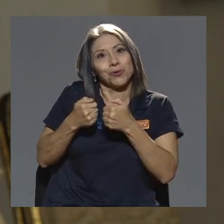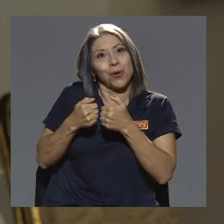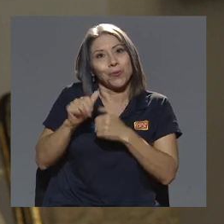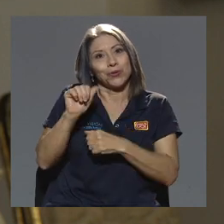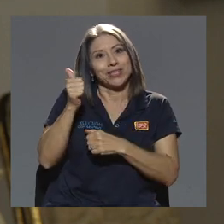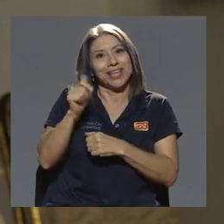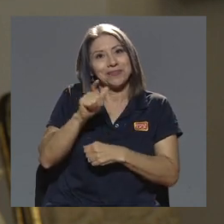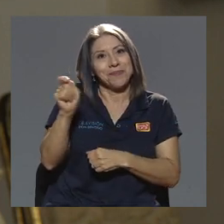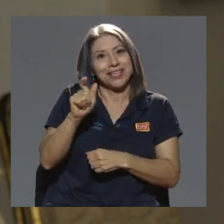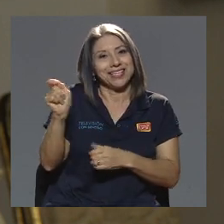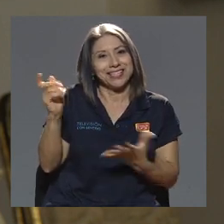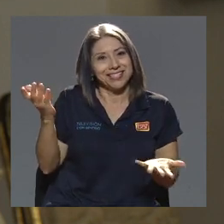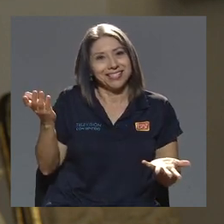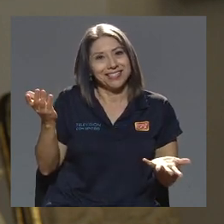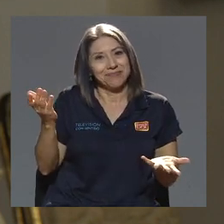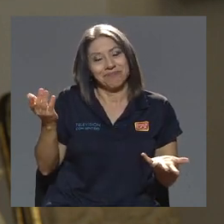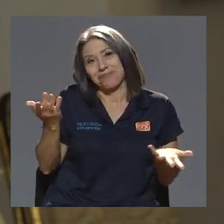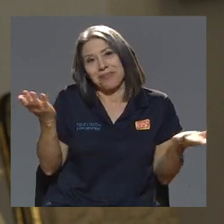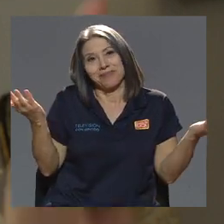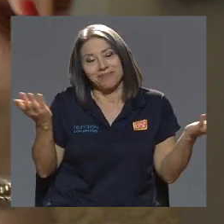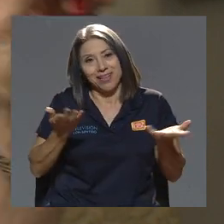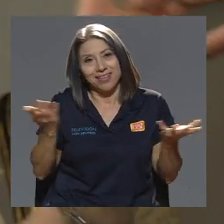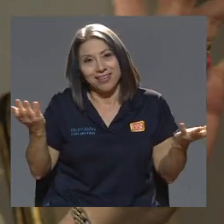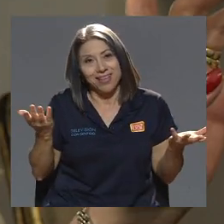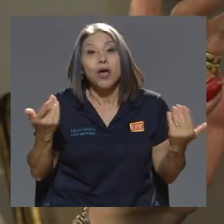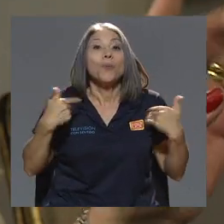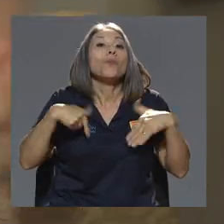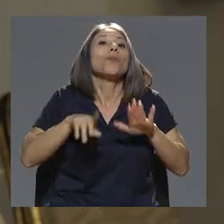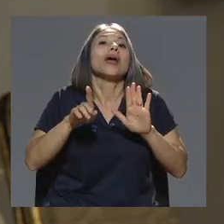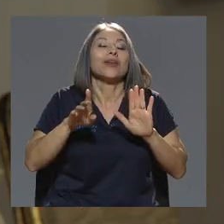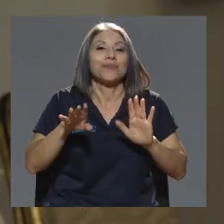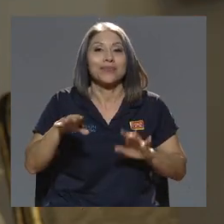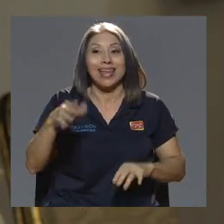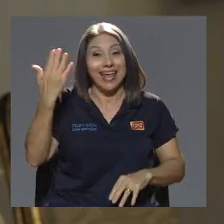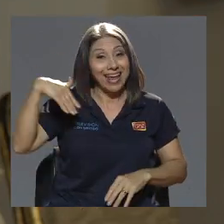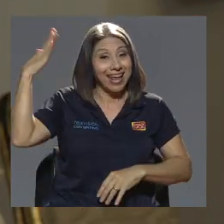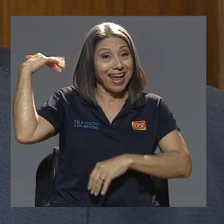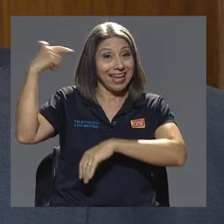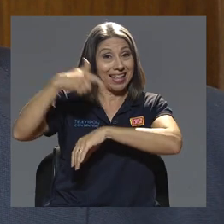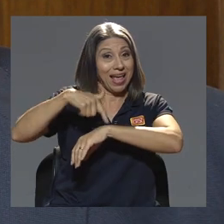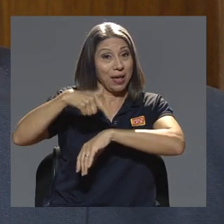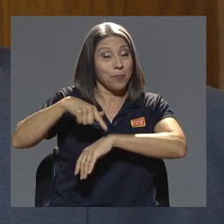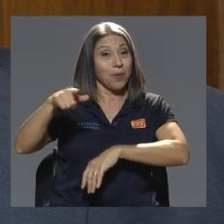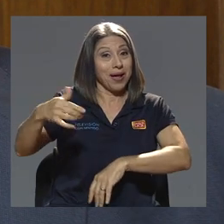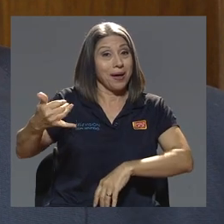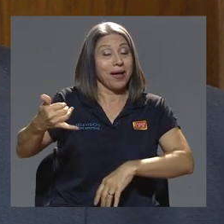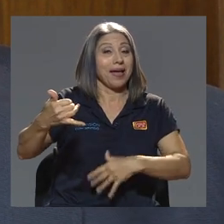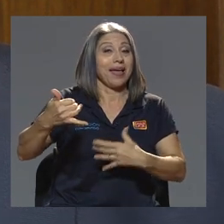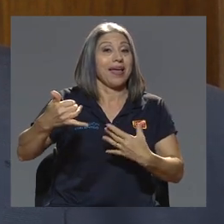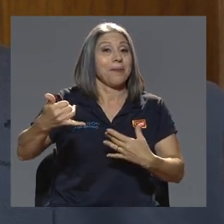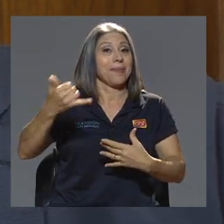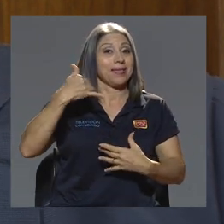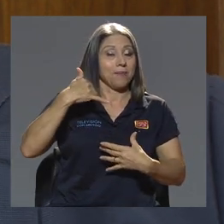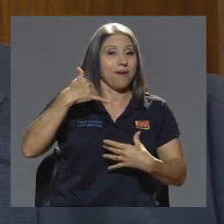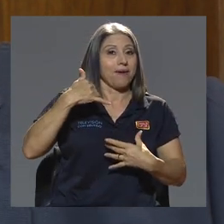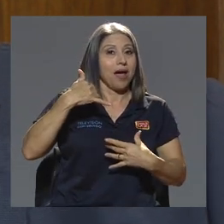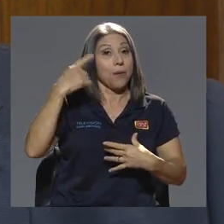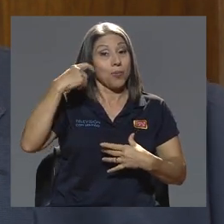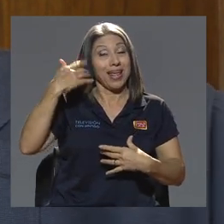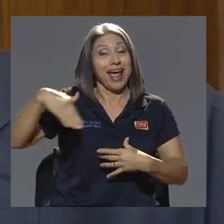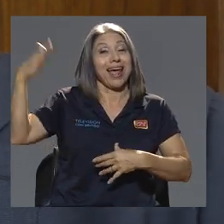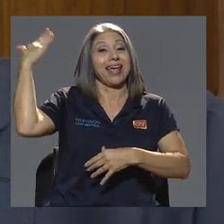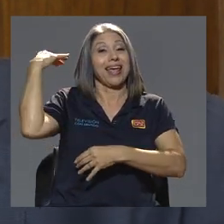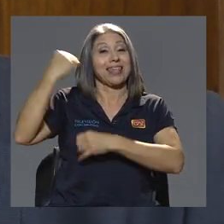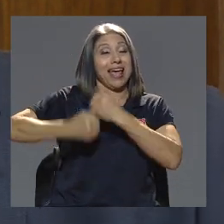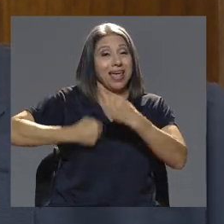mucho que estar, nos llamábamos mucho. Bueno, me llamaba, porque en aquella época las niñas no llamaban a los muchachos.